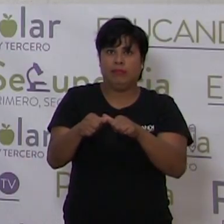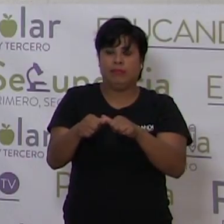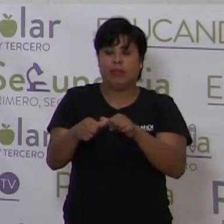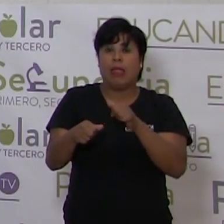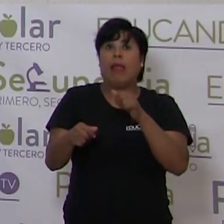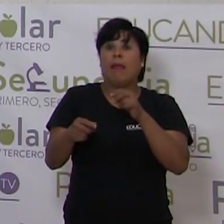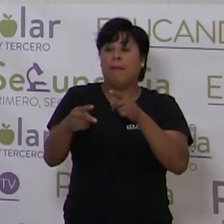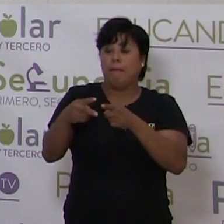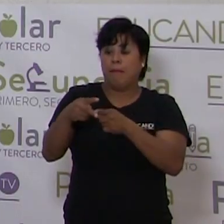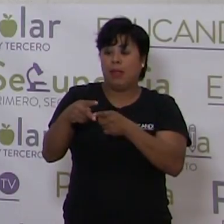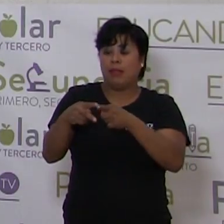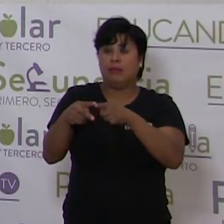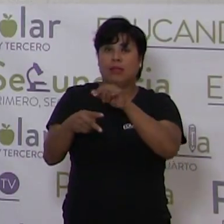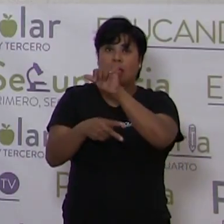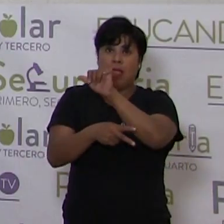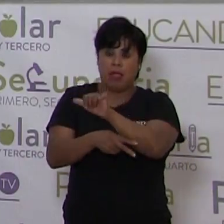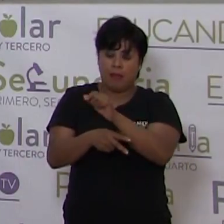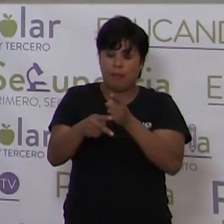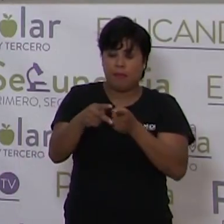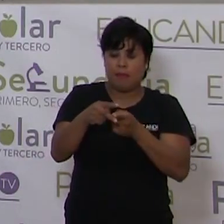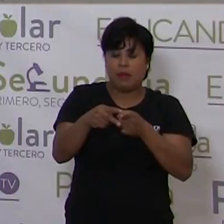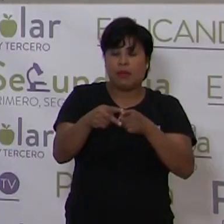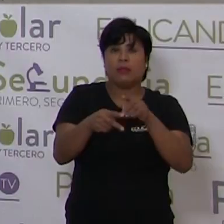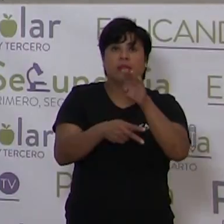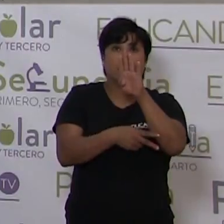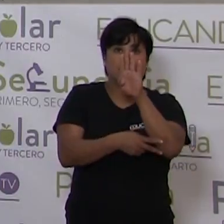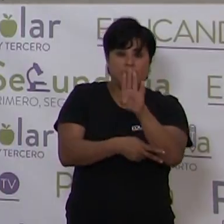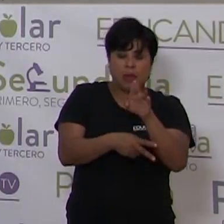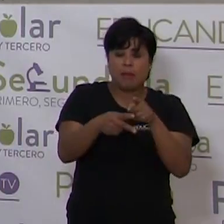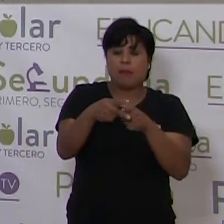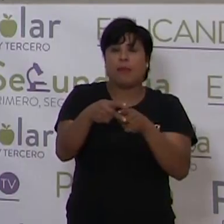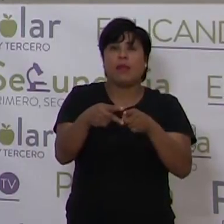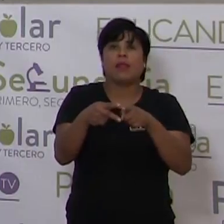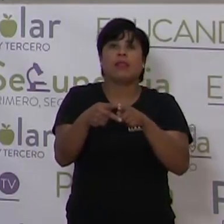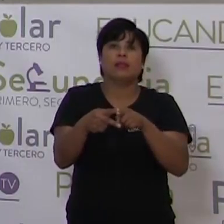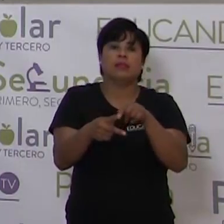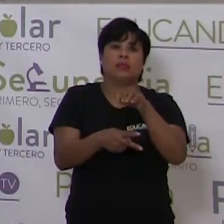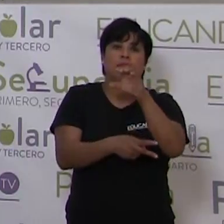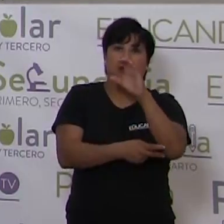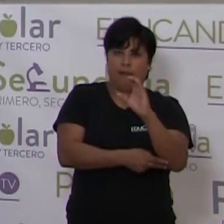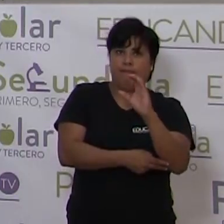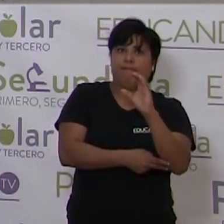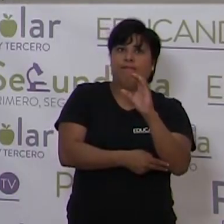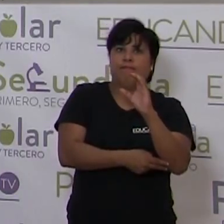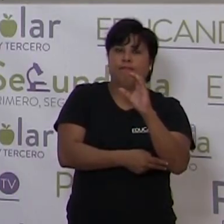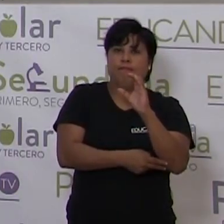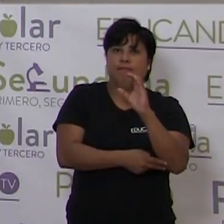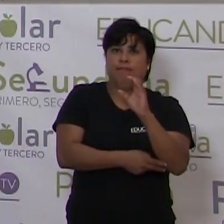Vértice A, vértice B, vértice C.